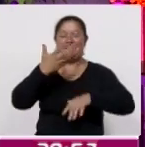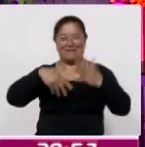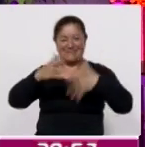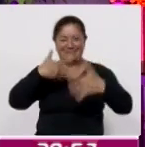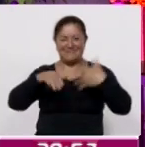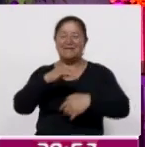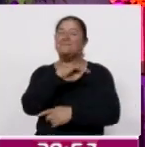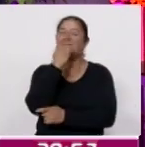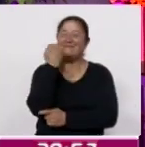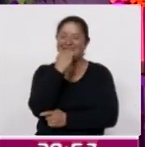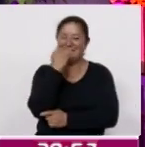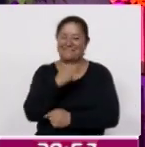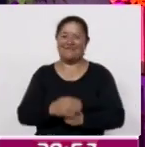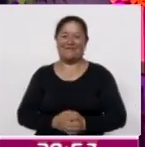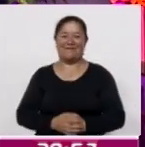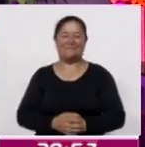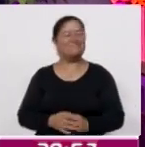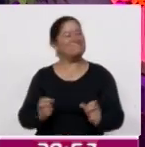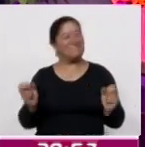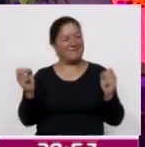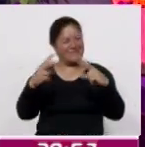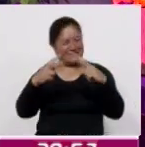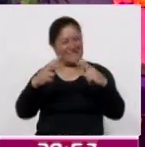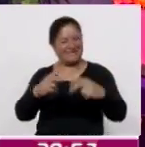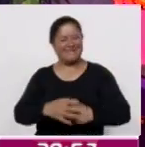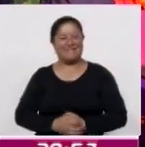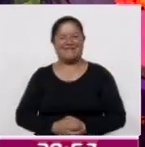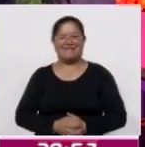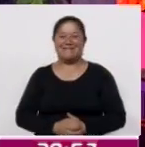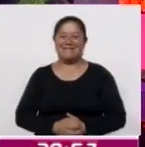señas mexicana, Miroslava Amador. Nos vemos. Hasta pronto.